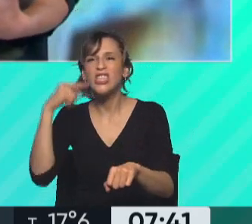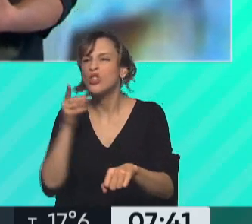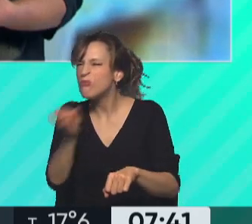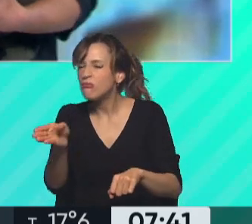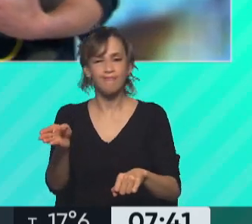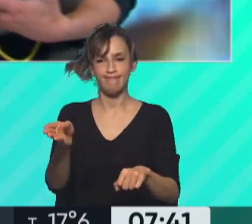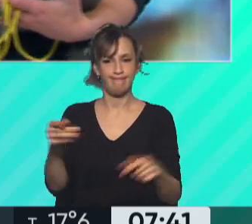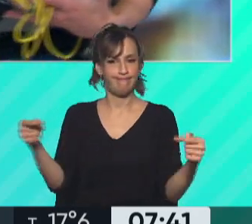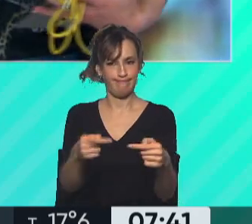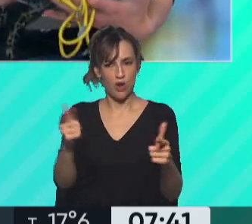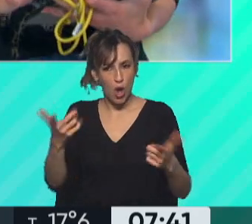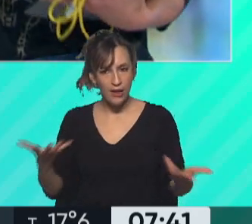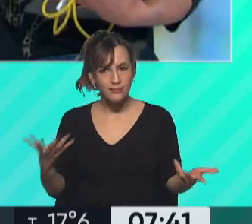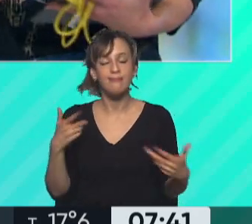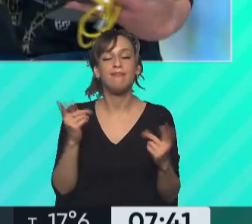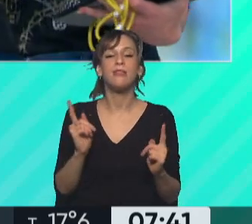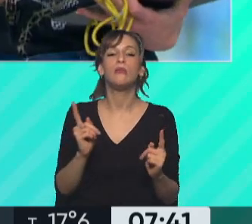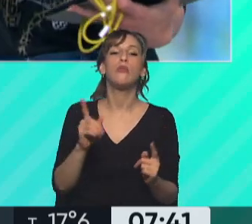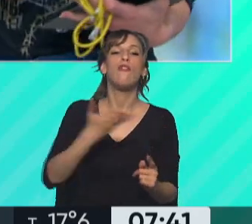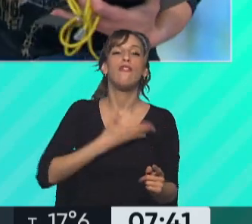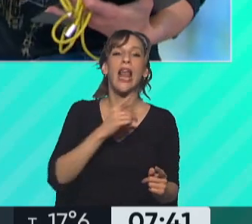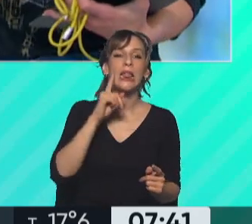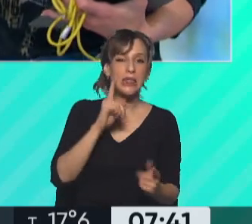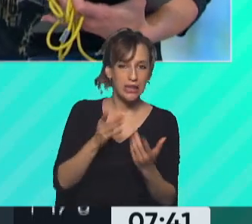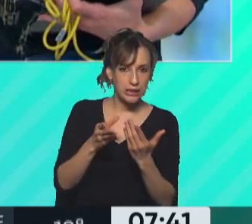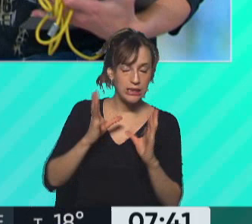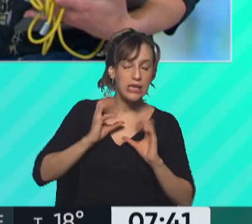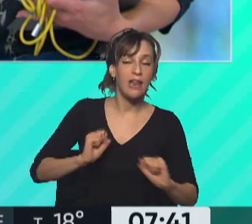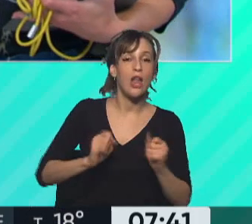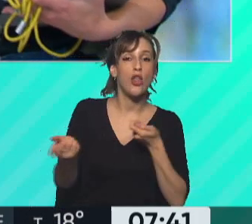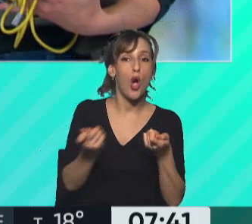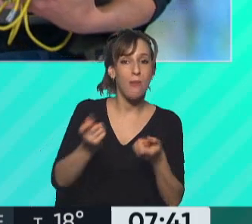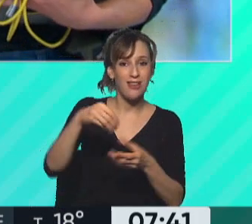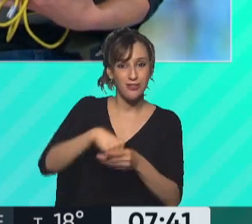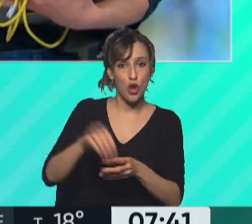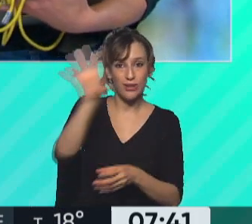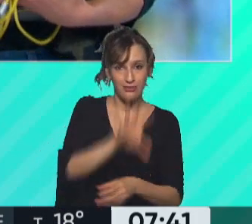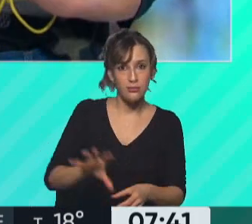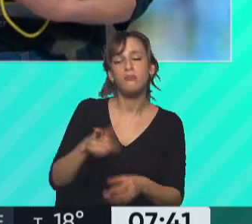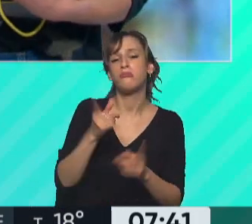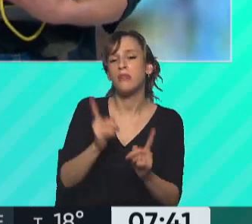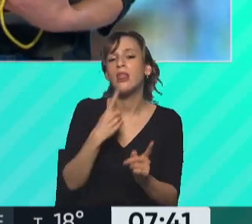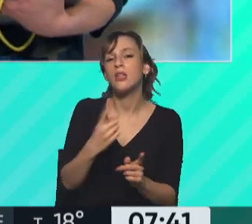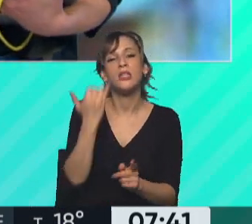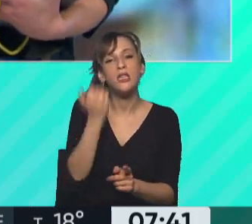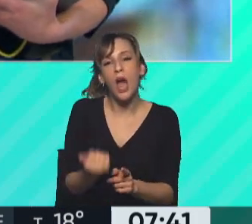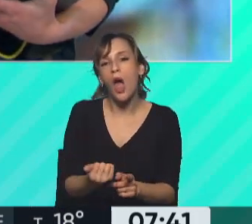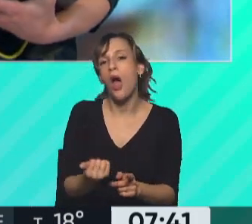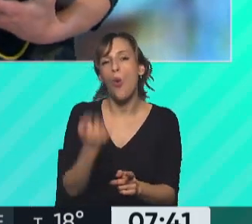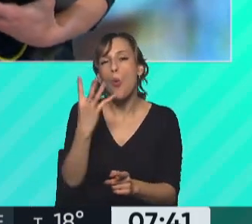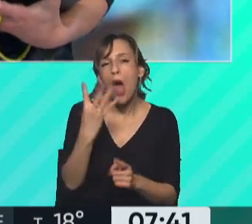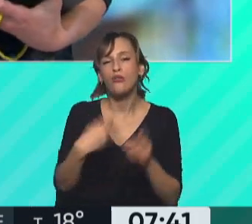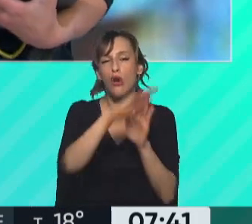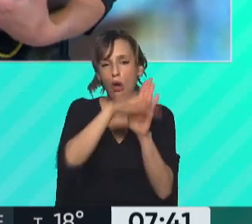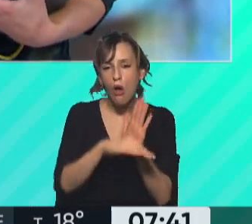Ya Roberto Feletti, esta semana lo que anunció, que es el secretario de Comercio Interior, ya hay 4 canastas acordadas de precios cuidados.